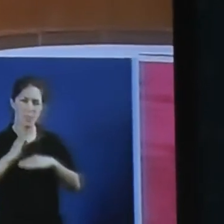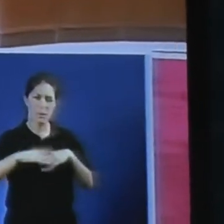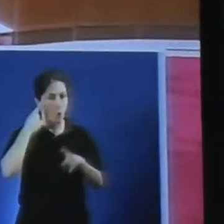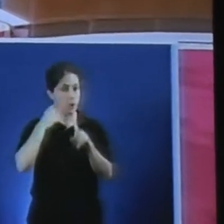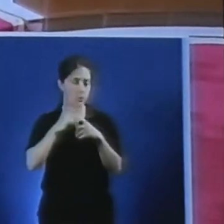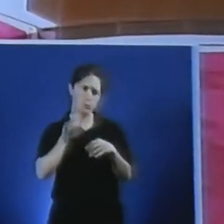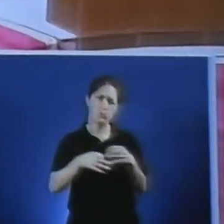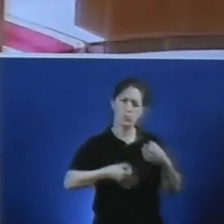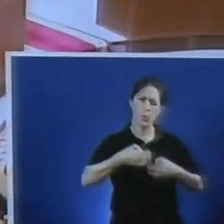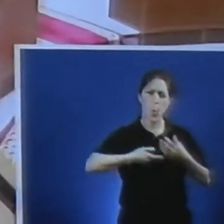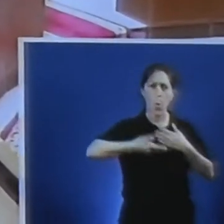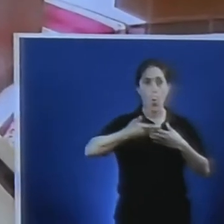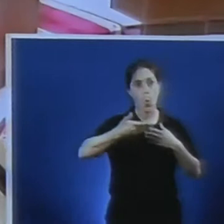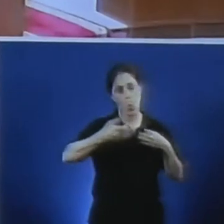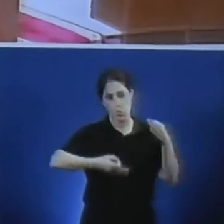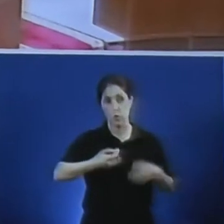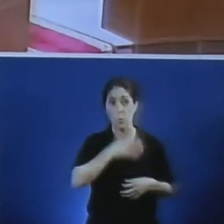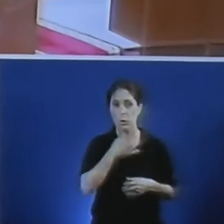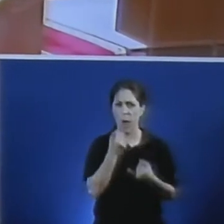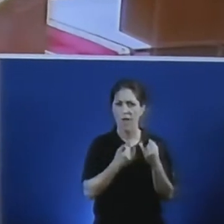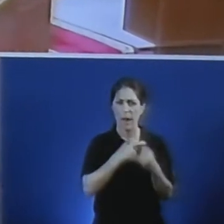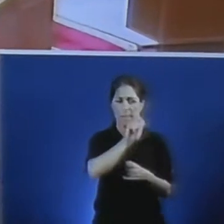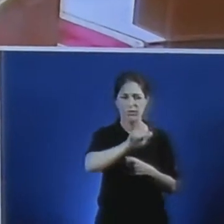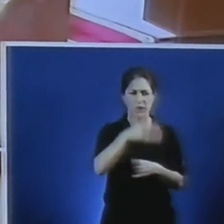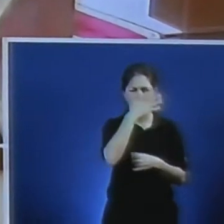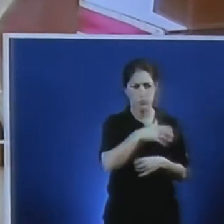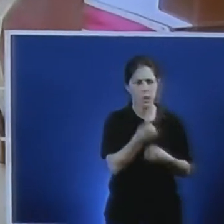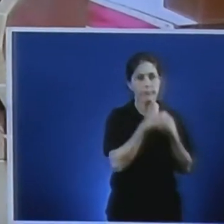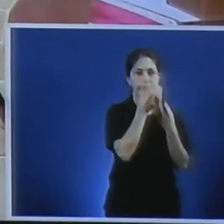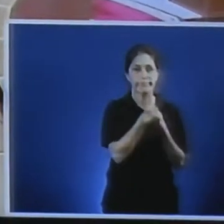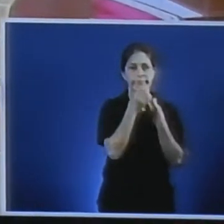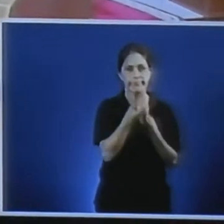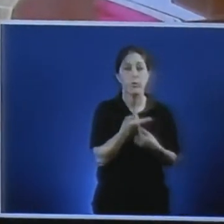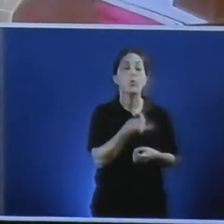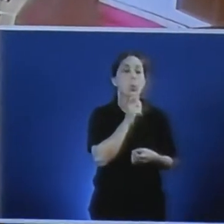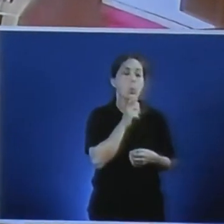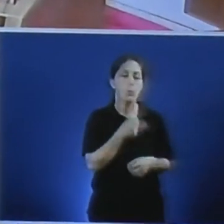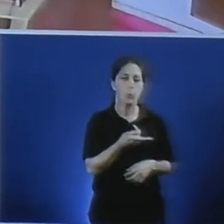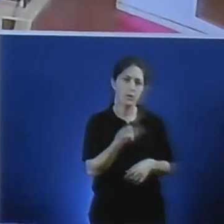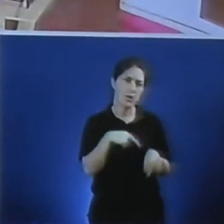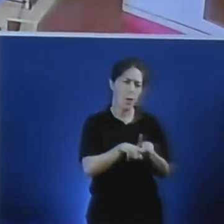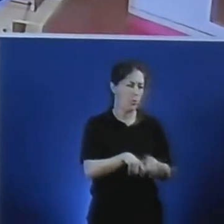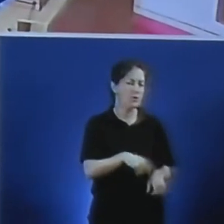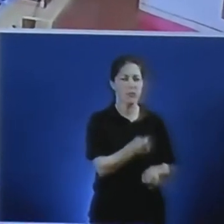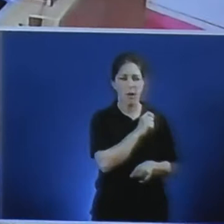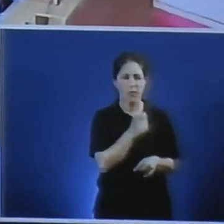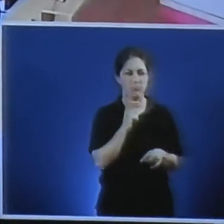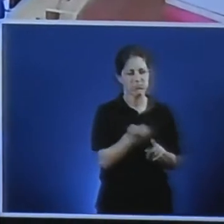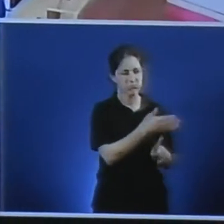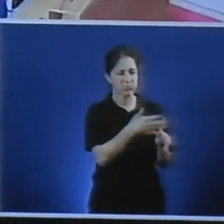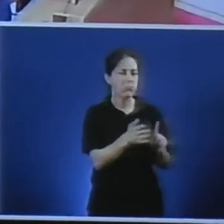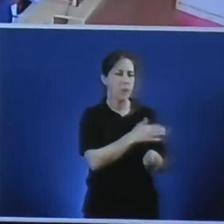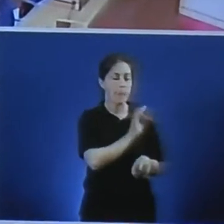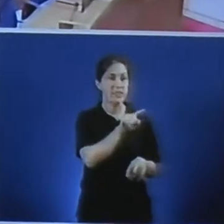subidos gusto porque las declaraciones de las personas acusadas producían aparentemente las torturas además de no poder